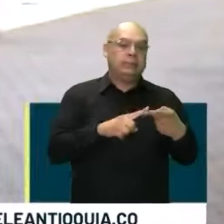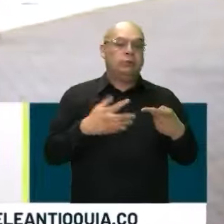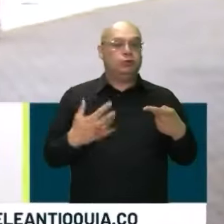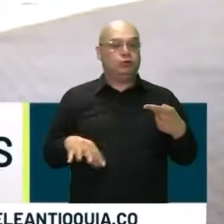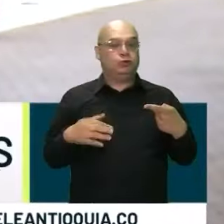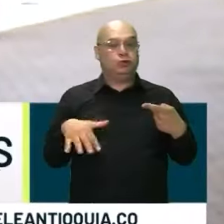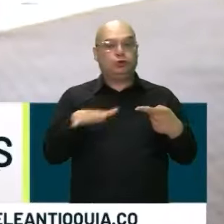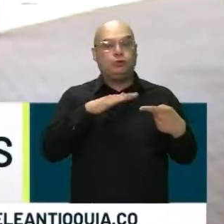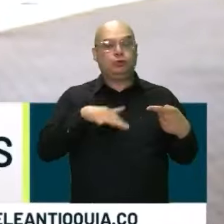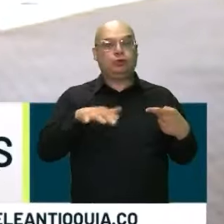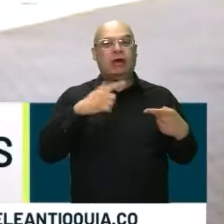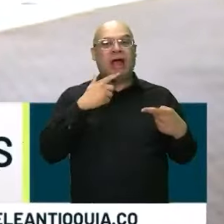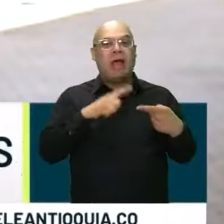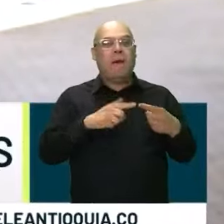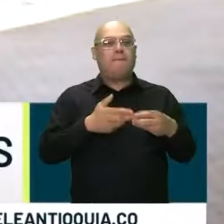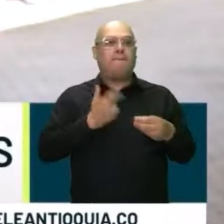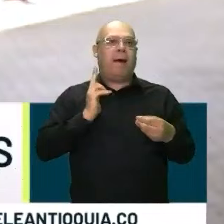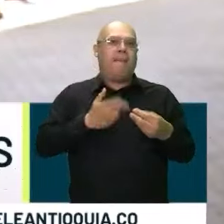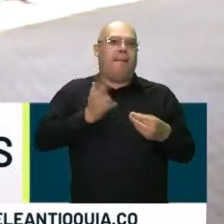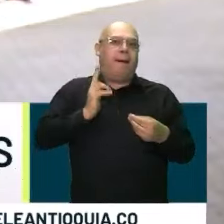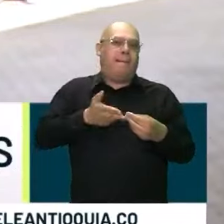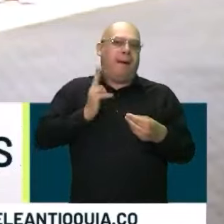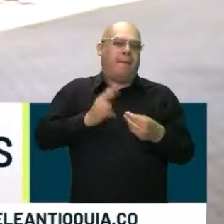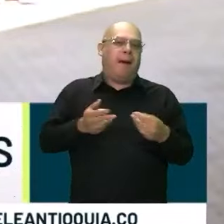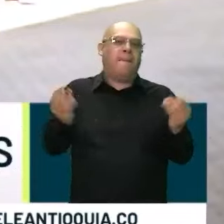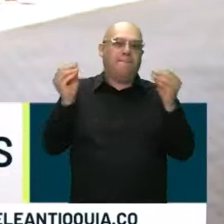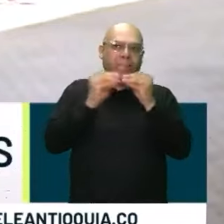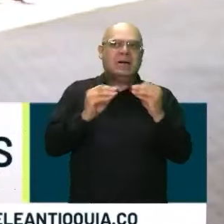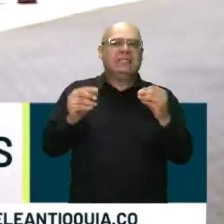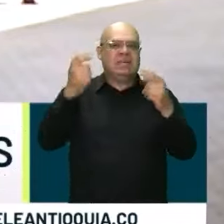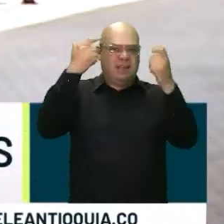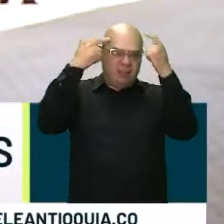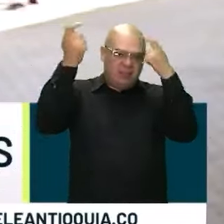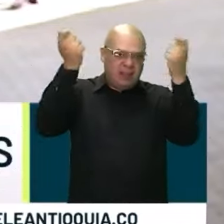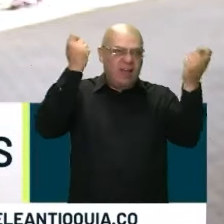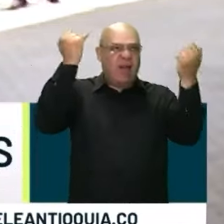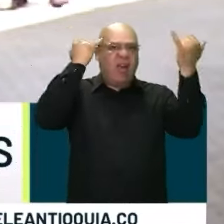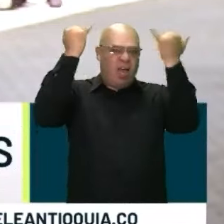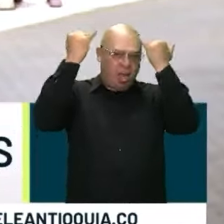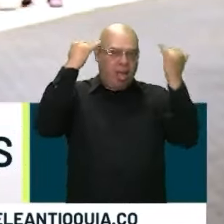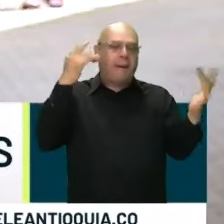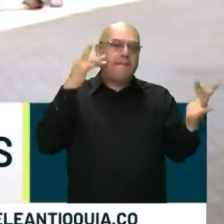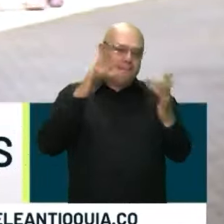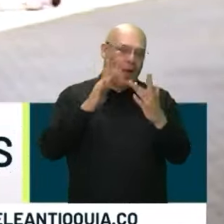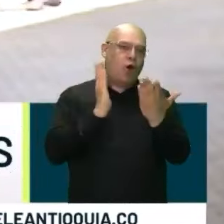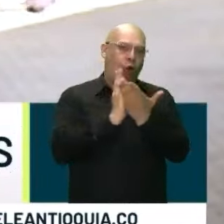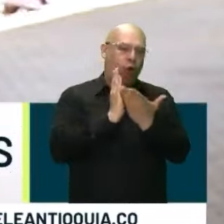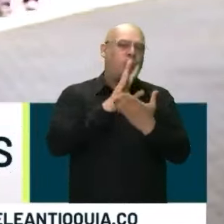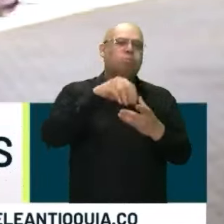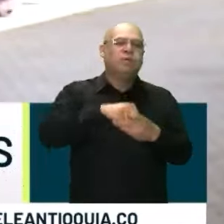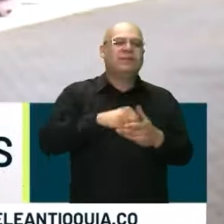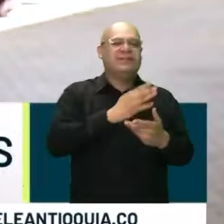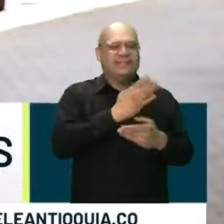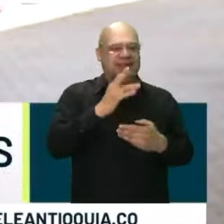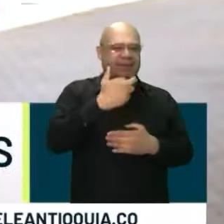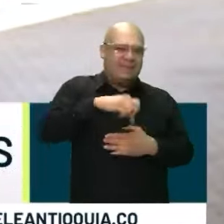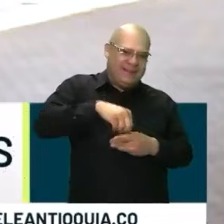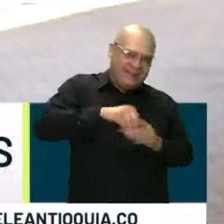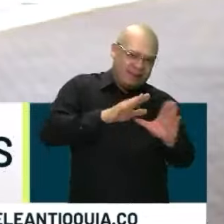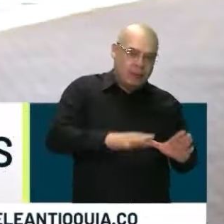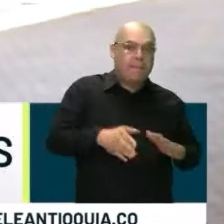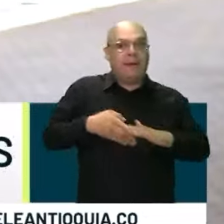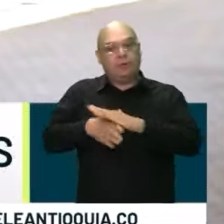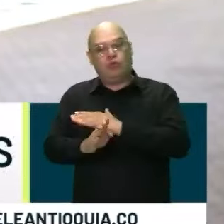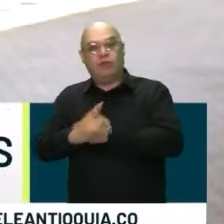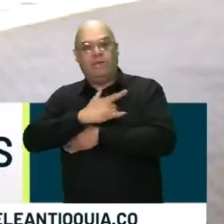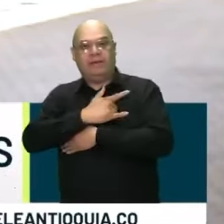en esa deserción pese al aumento de estrategias alrededor de la educación básica, así como el acceso a la educación superior. Otro de